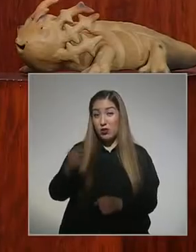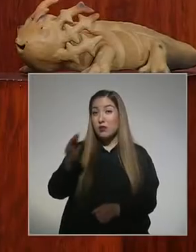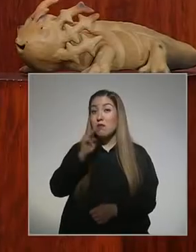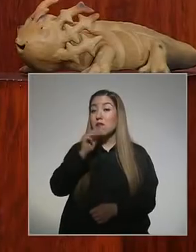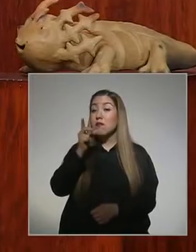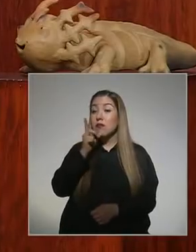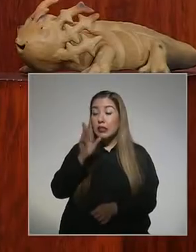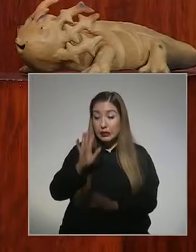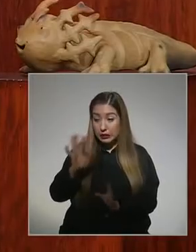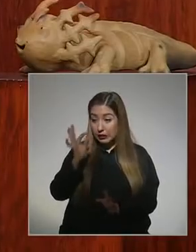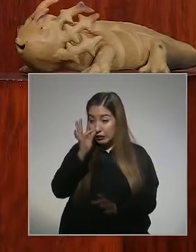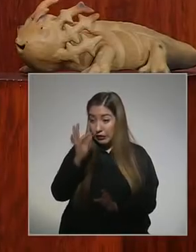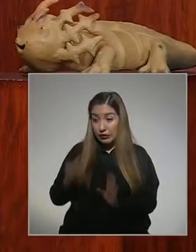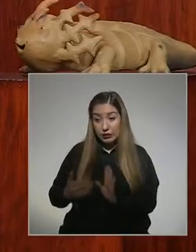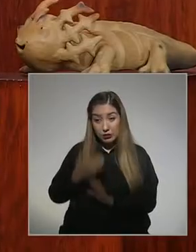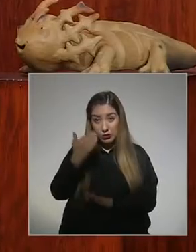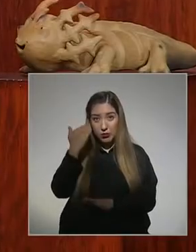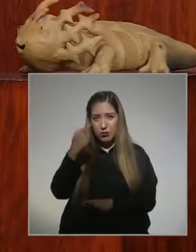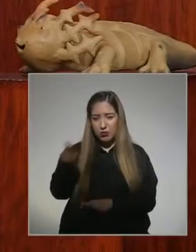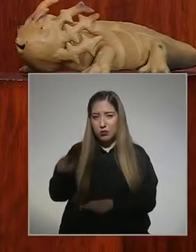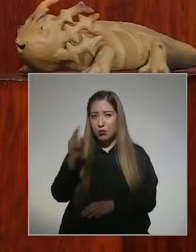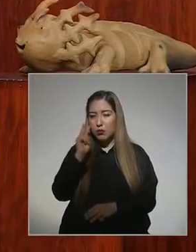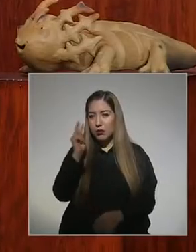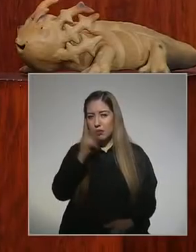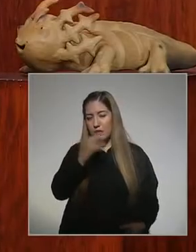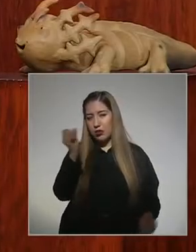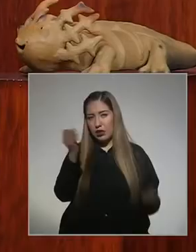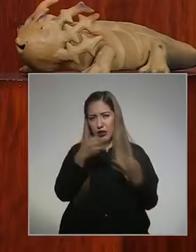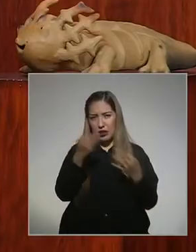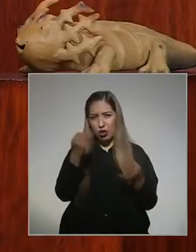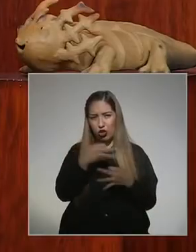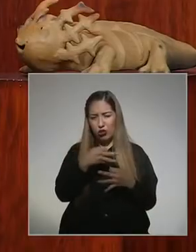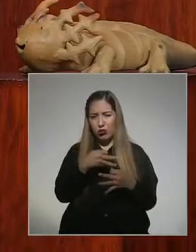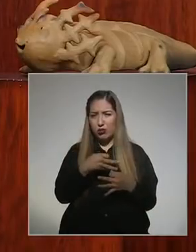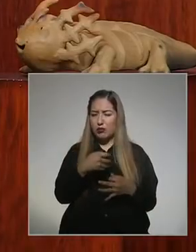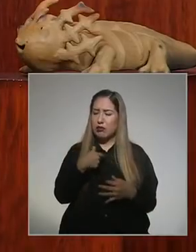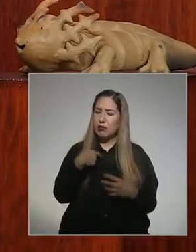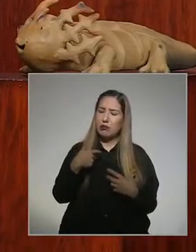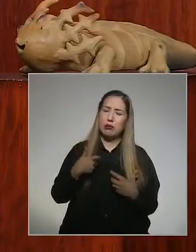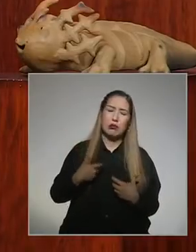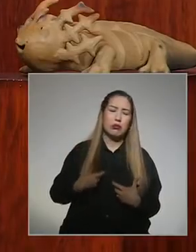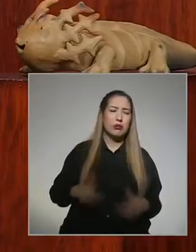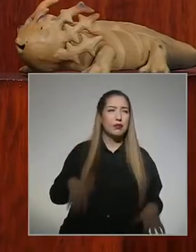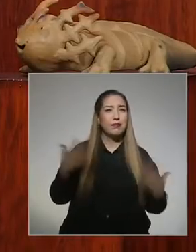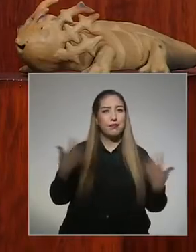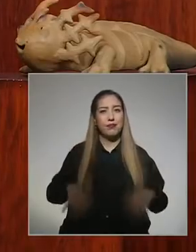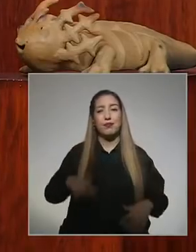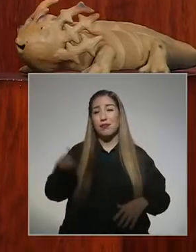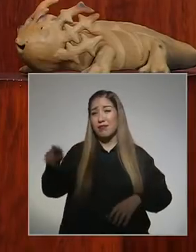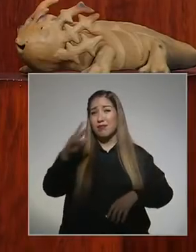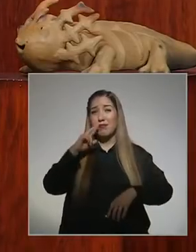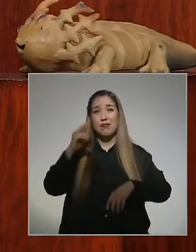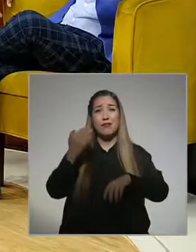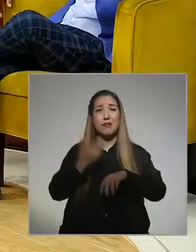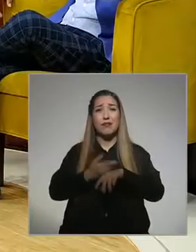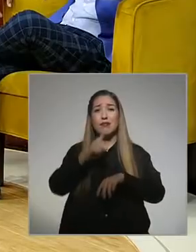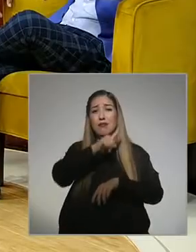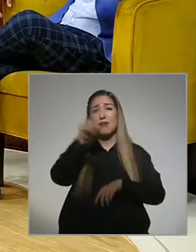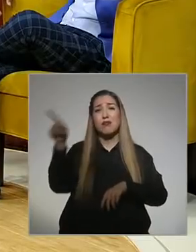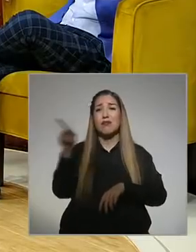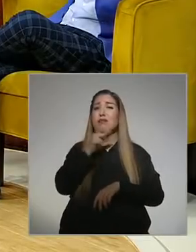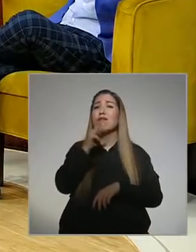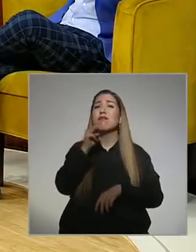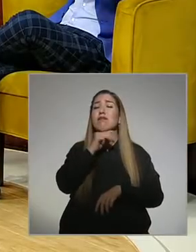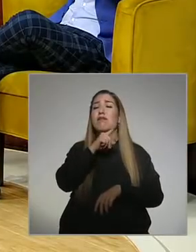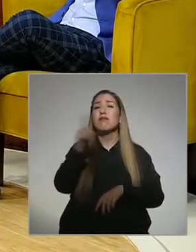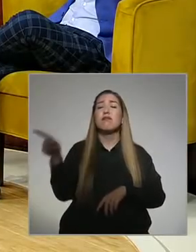ya mero nos vamos para que llegues a ver TikTok. Entonces, ¿cómo se fomenta justo? ¿Qué responsabilidades se están evadiendo? O